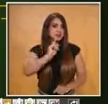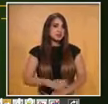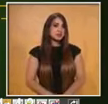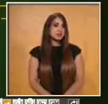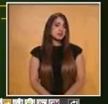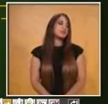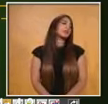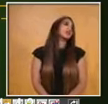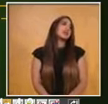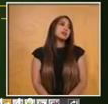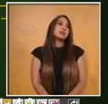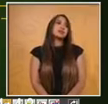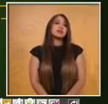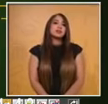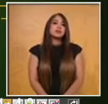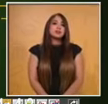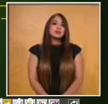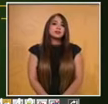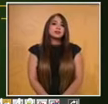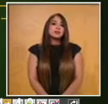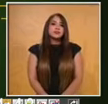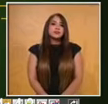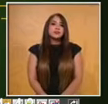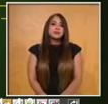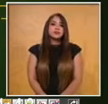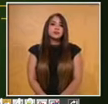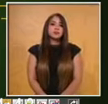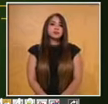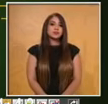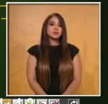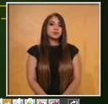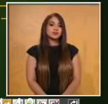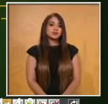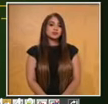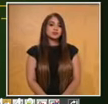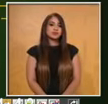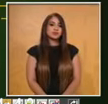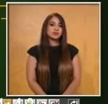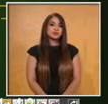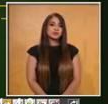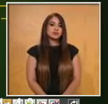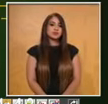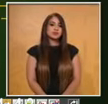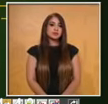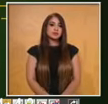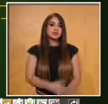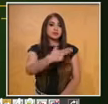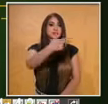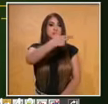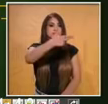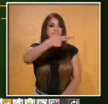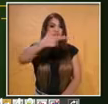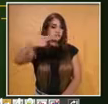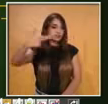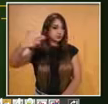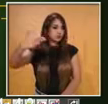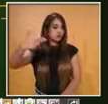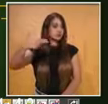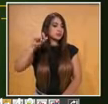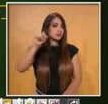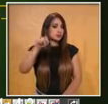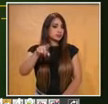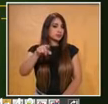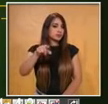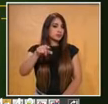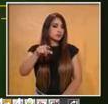La tercera... analogía que tenemos ahí, dice, está en horizontal. Queso